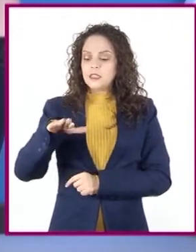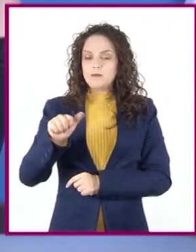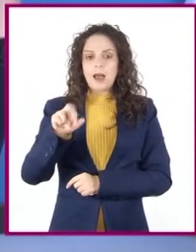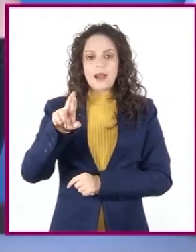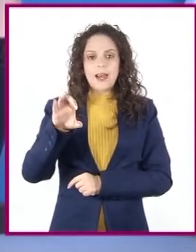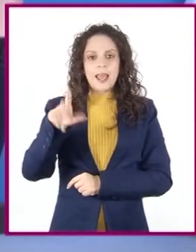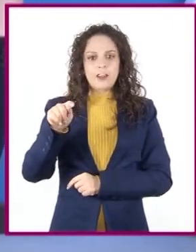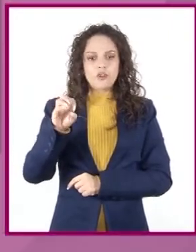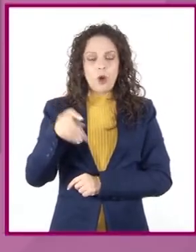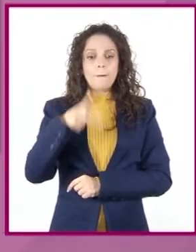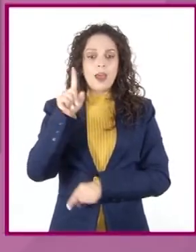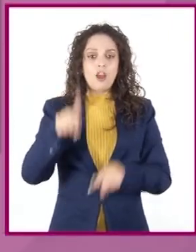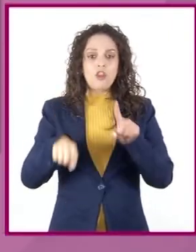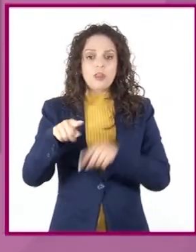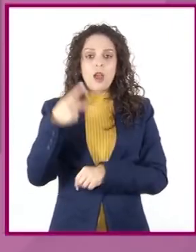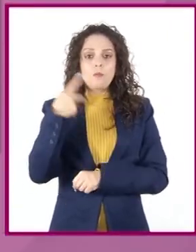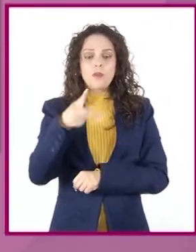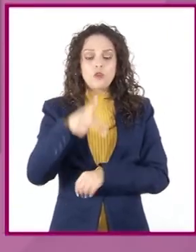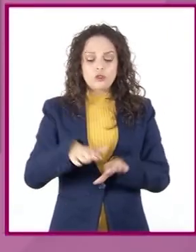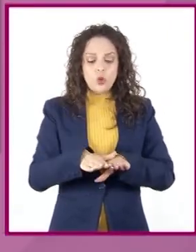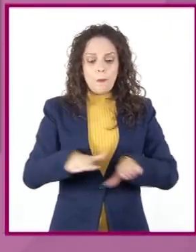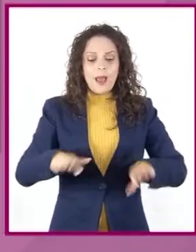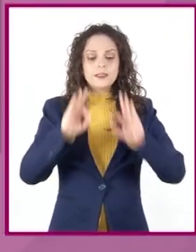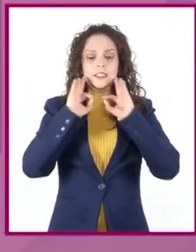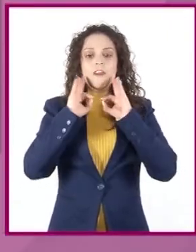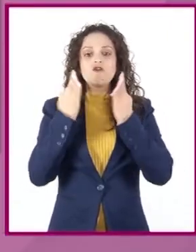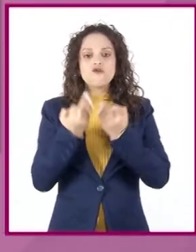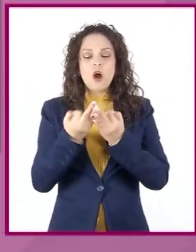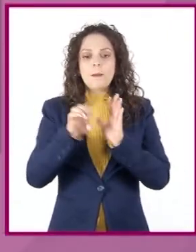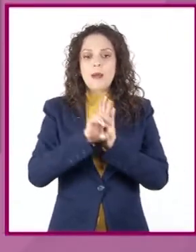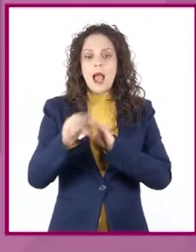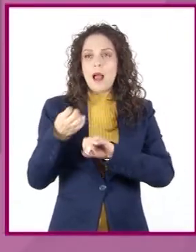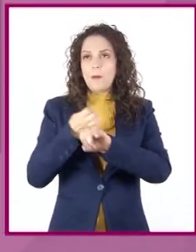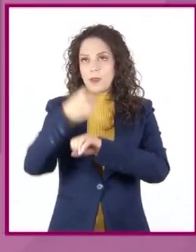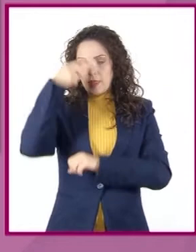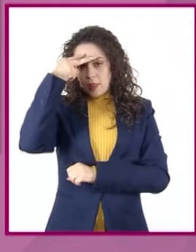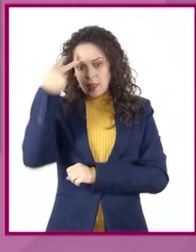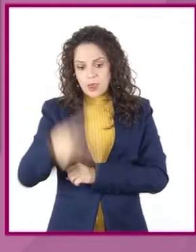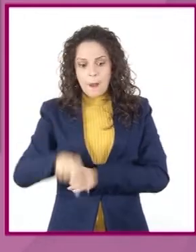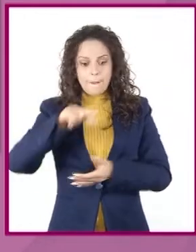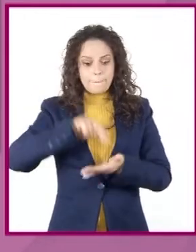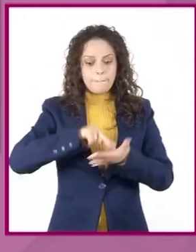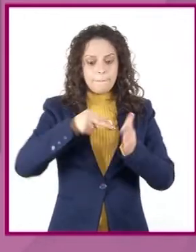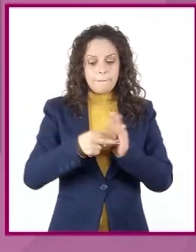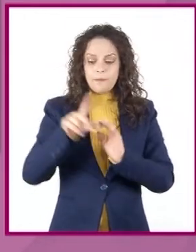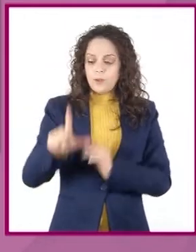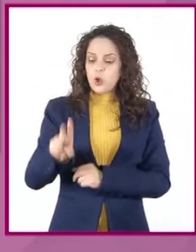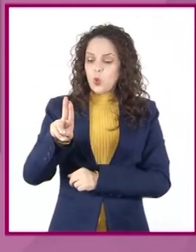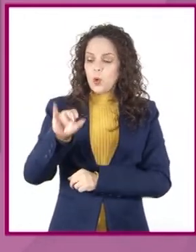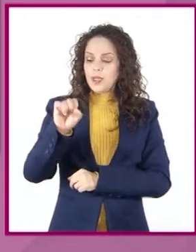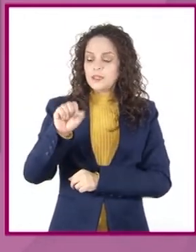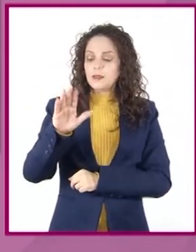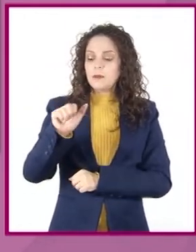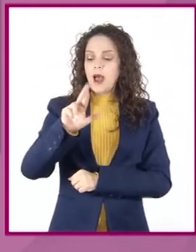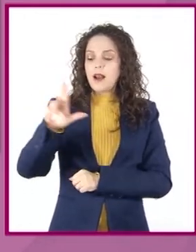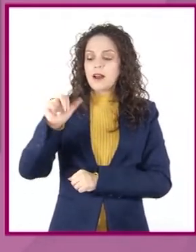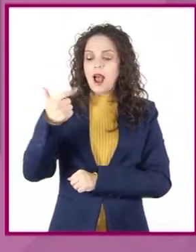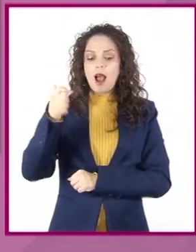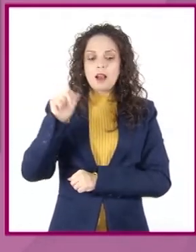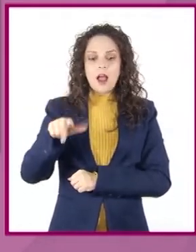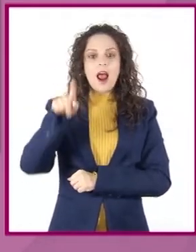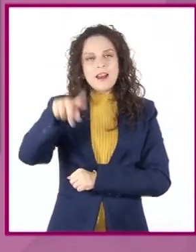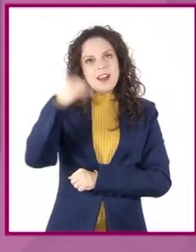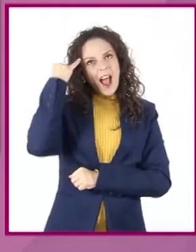la forma de su base. Por ejemplo, en el Estado de México, el arquitecto Luis Barragán se inspiró en prismas